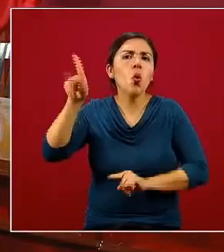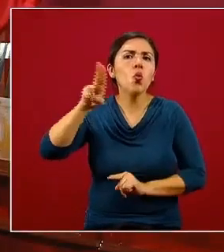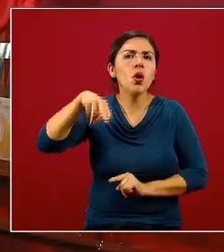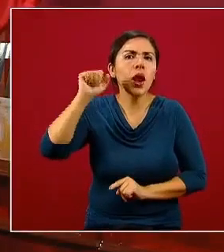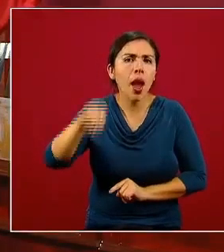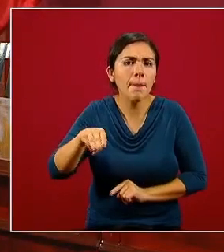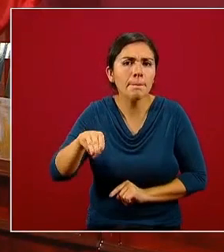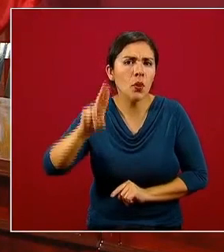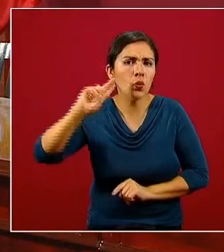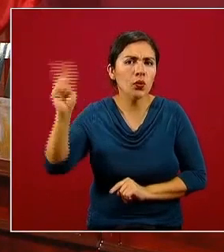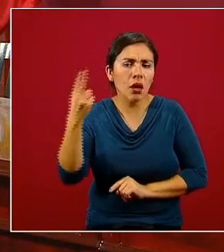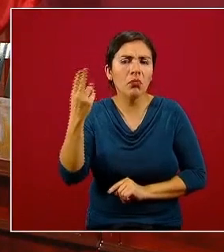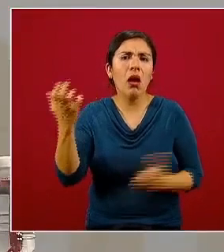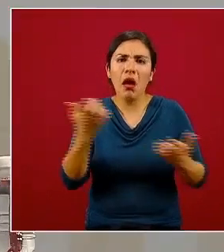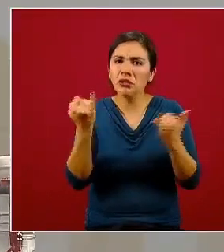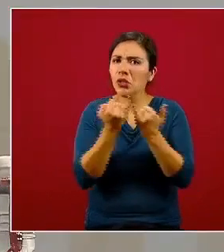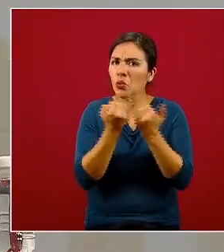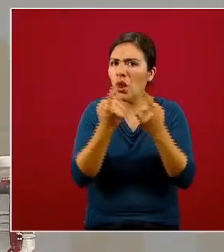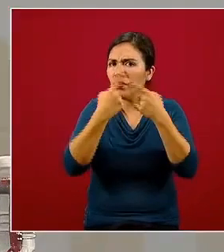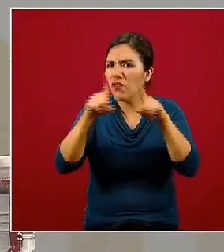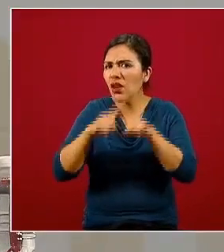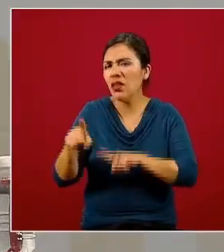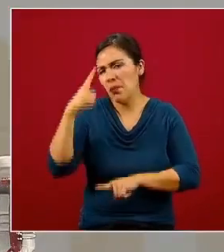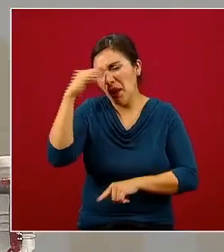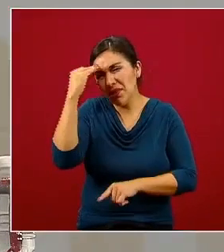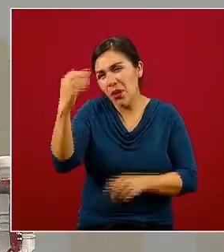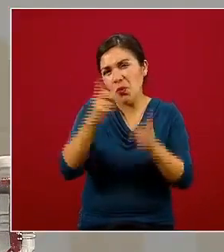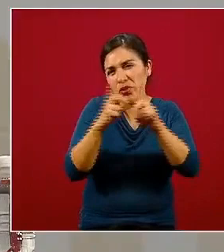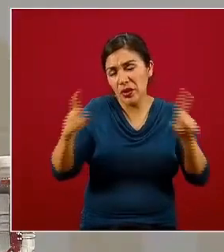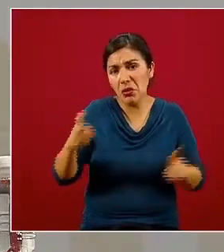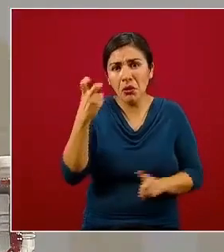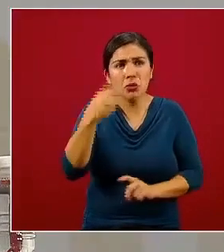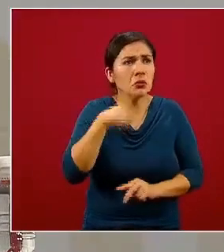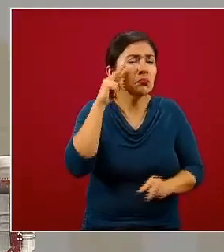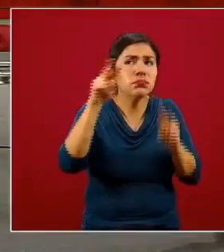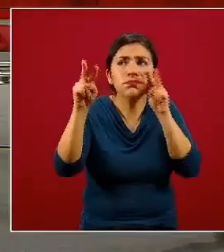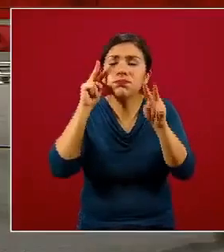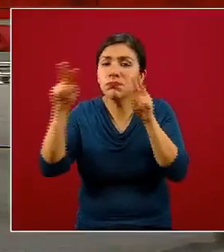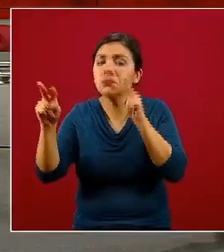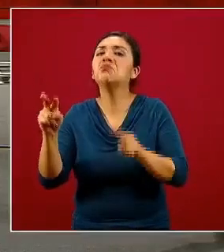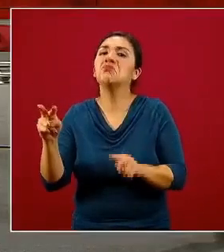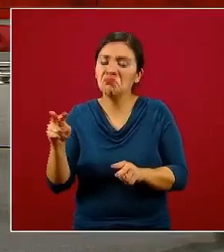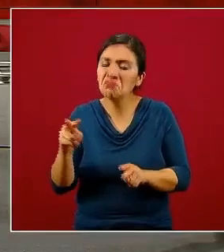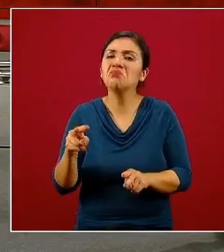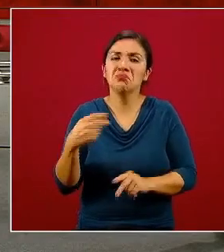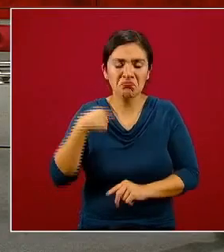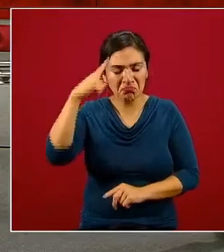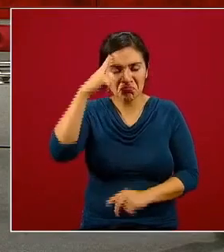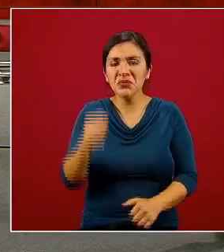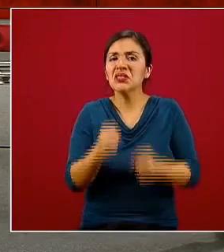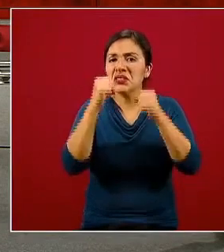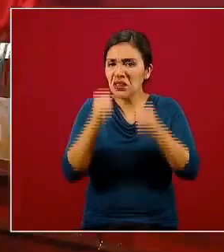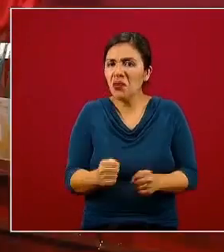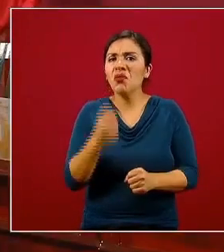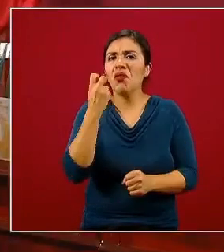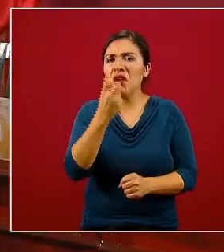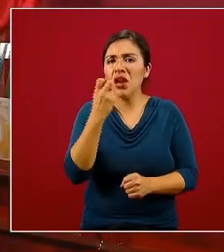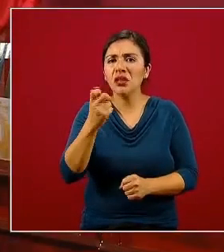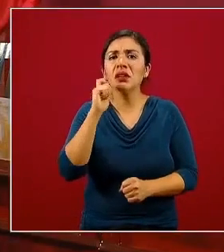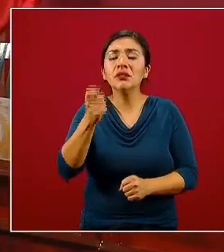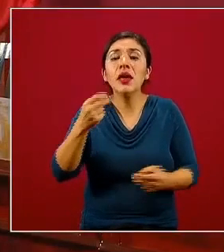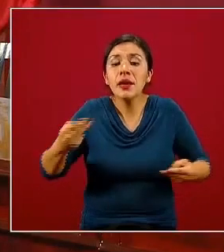están en diferentes fases de desarrollo. Entonces, lo que estamos viendo, y en ello también estamos empeñados desde CONACYT, es